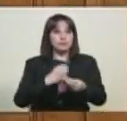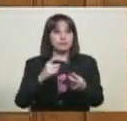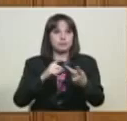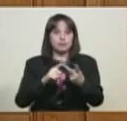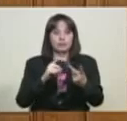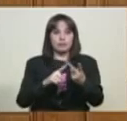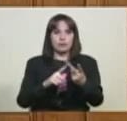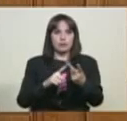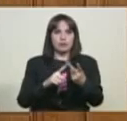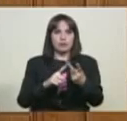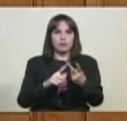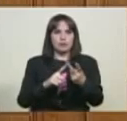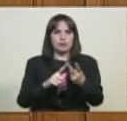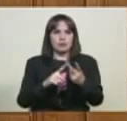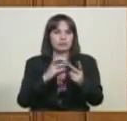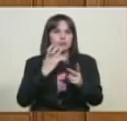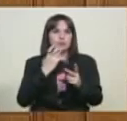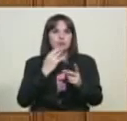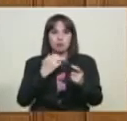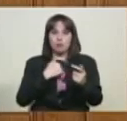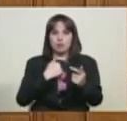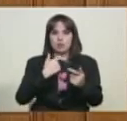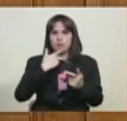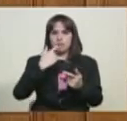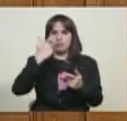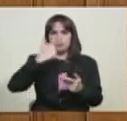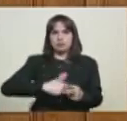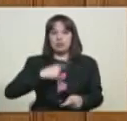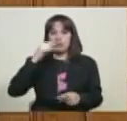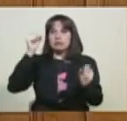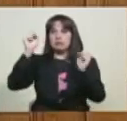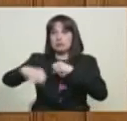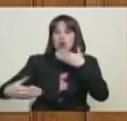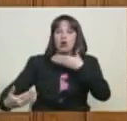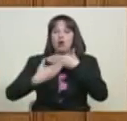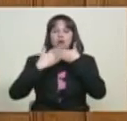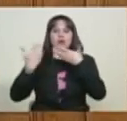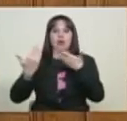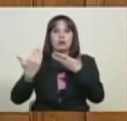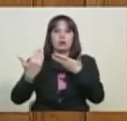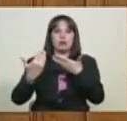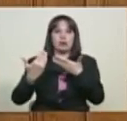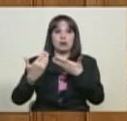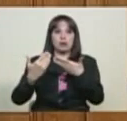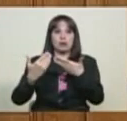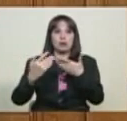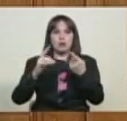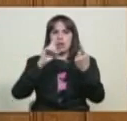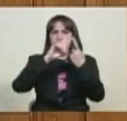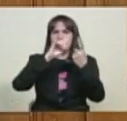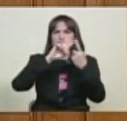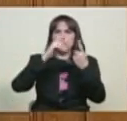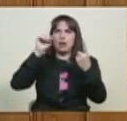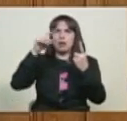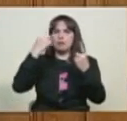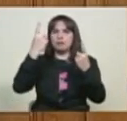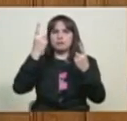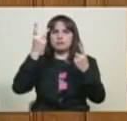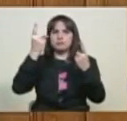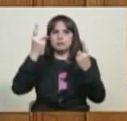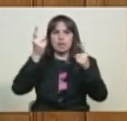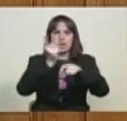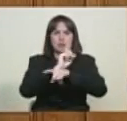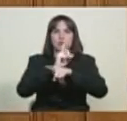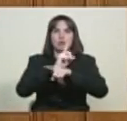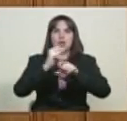ocurre? Que ya, por ejemplo, a mí me confirma que se trata de un atentado. Pues la primera explosión todavía, en aquellos